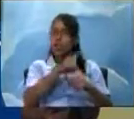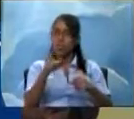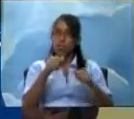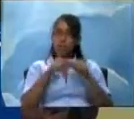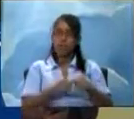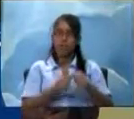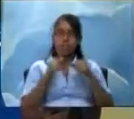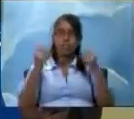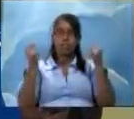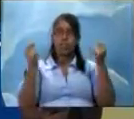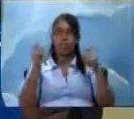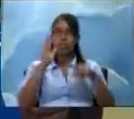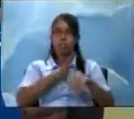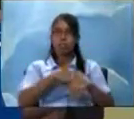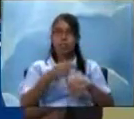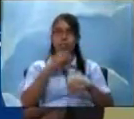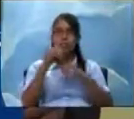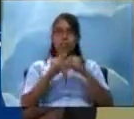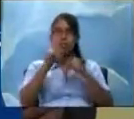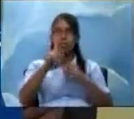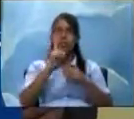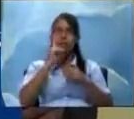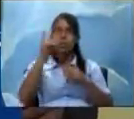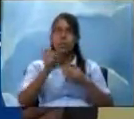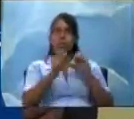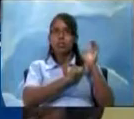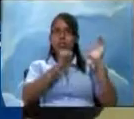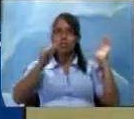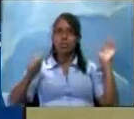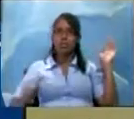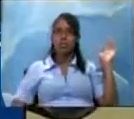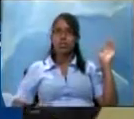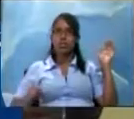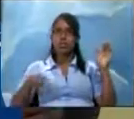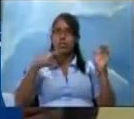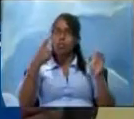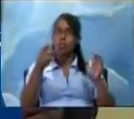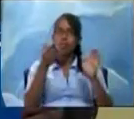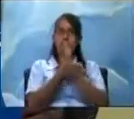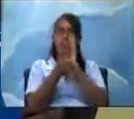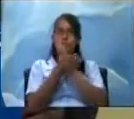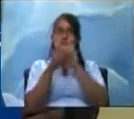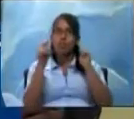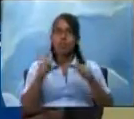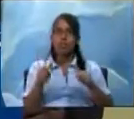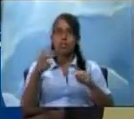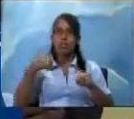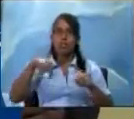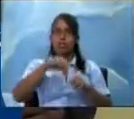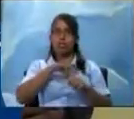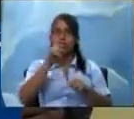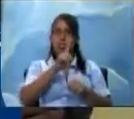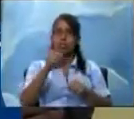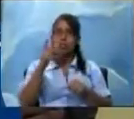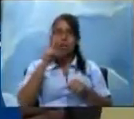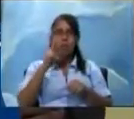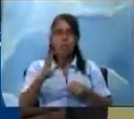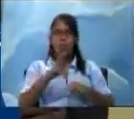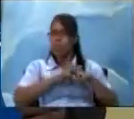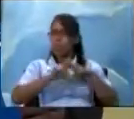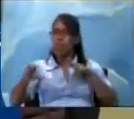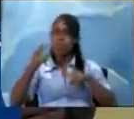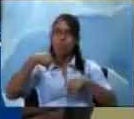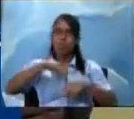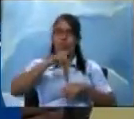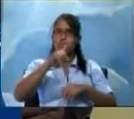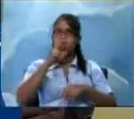quedar atónitos porque le harán una pregunta al Señor Jesucristo. ¿Cuándo sucedió esto? Nosotros no te vimos desnudo, nosotros